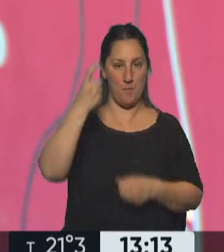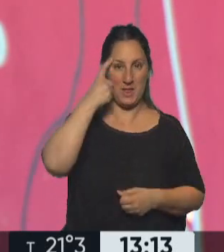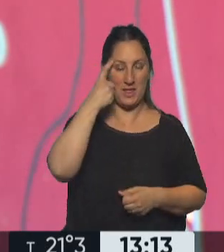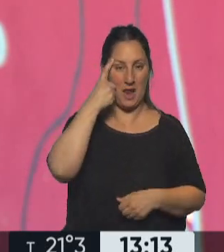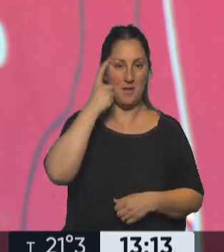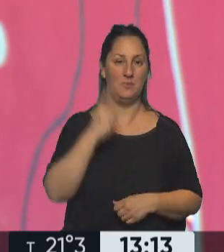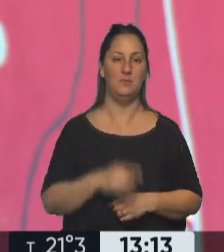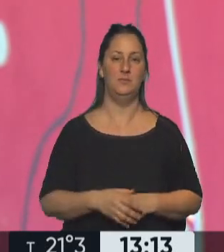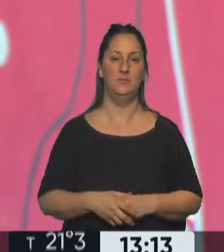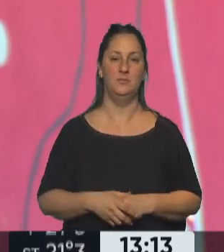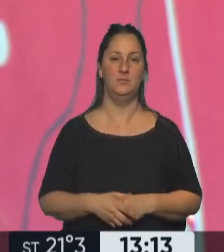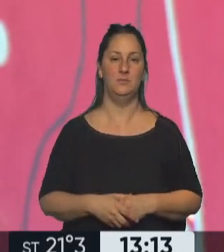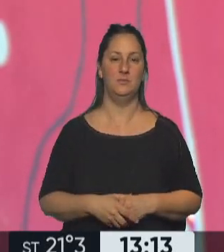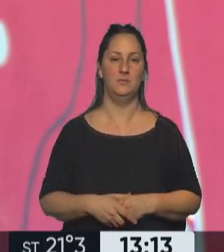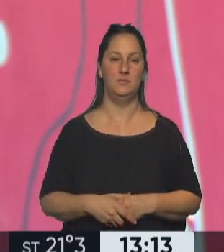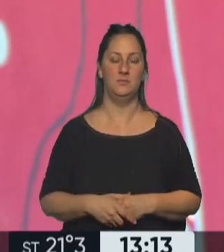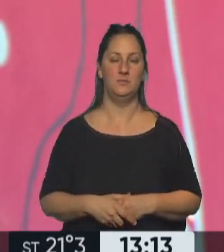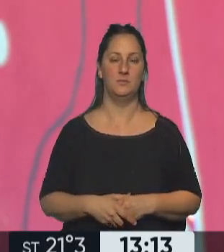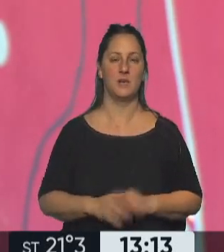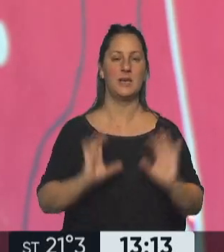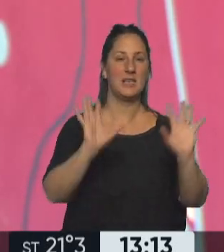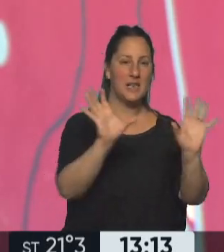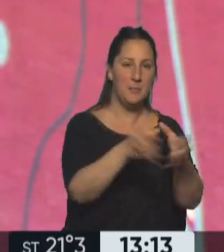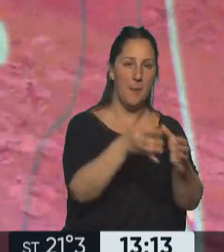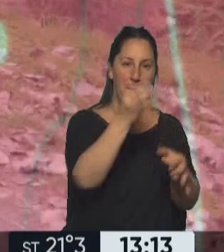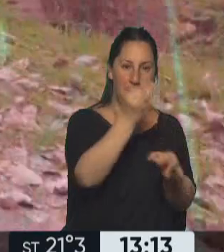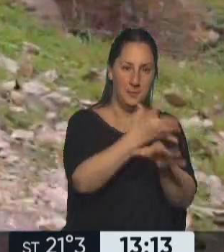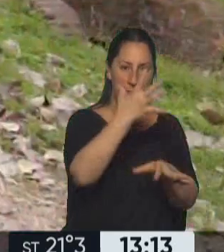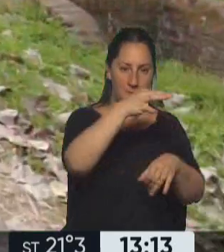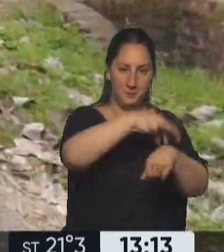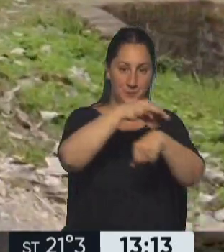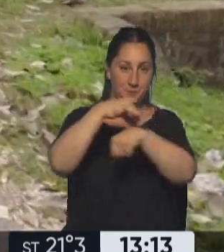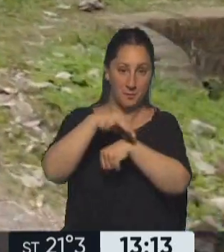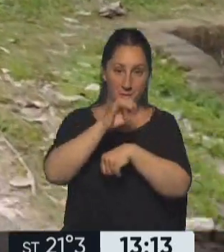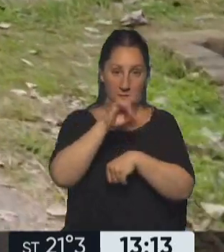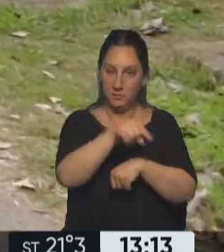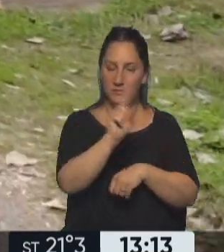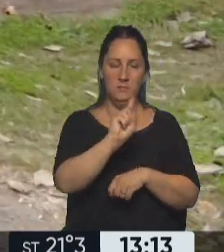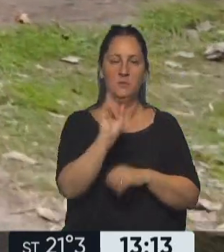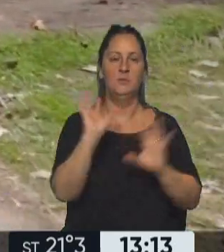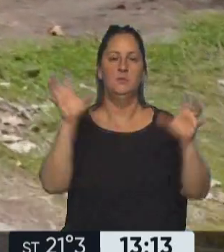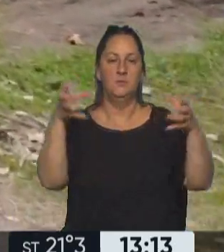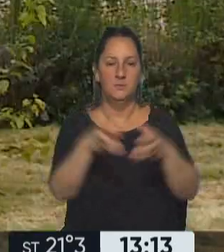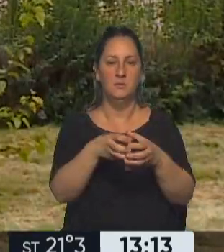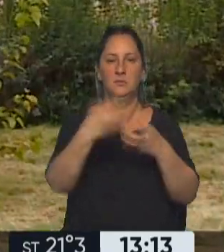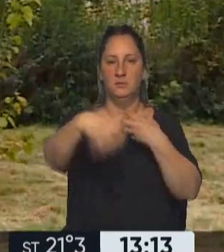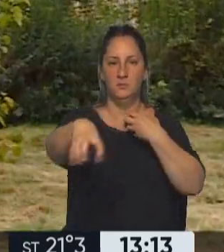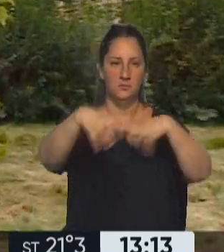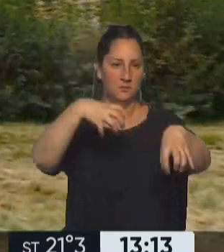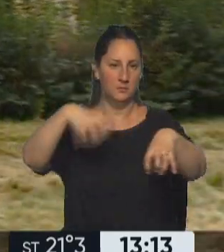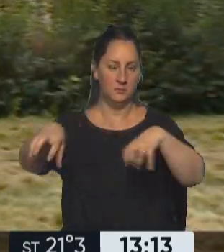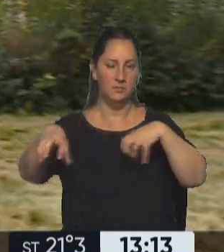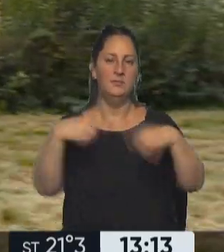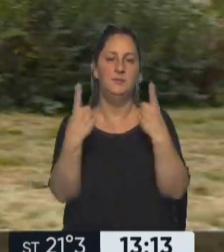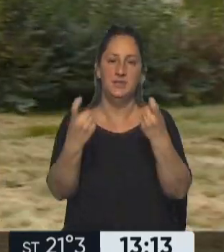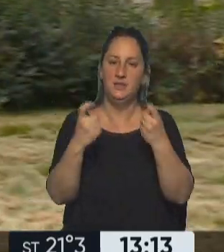contar no solamente con los equipos de salud, sino con equipos de otras áreas. Necesitamos